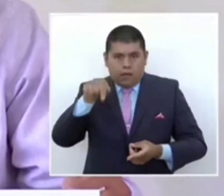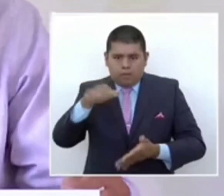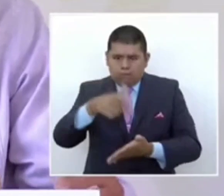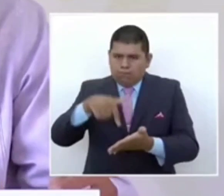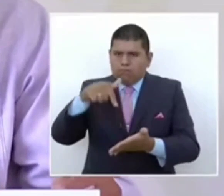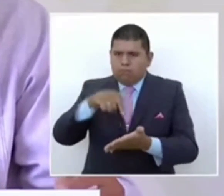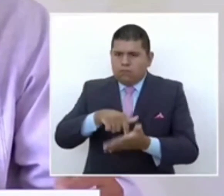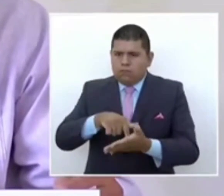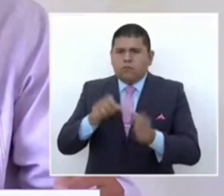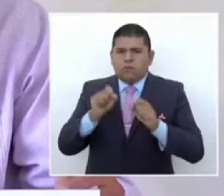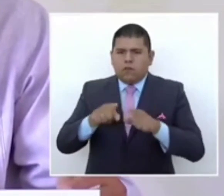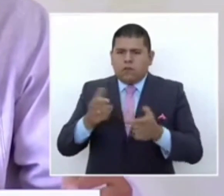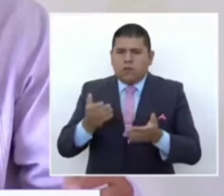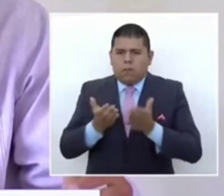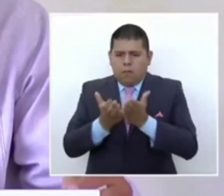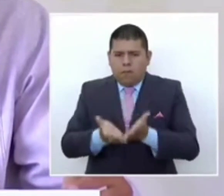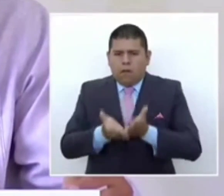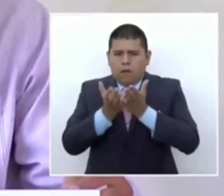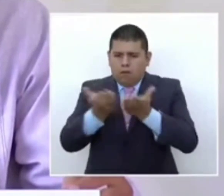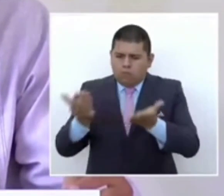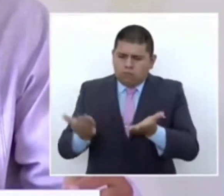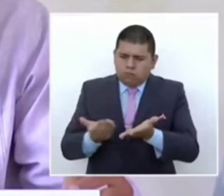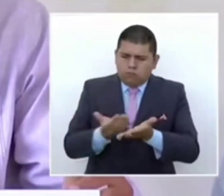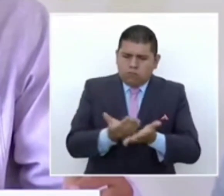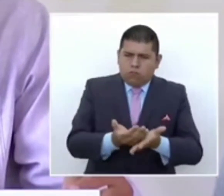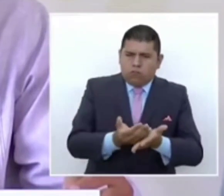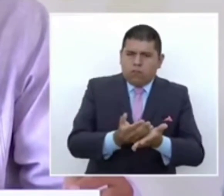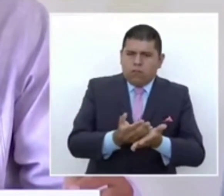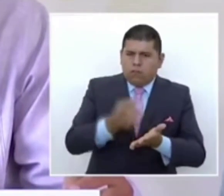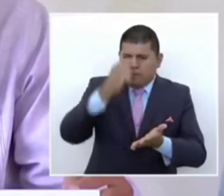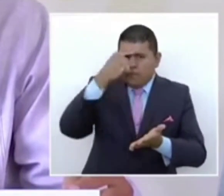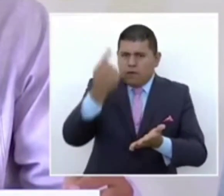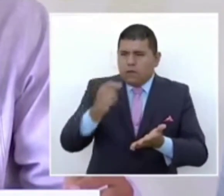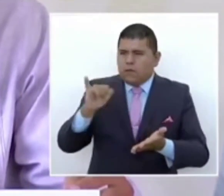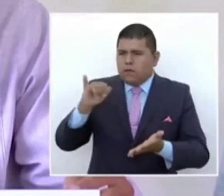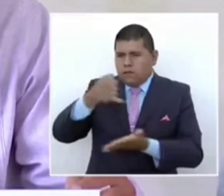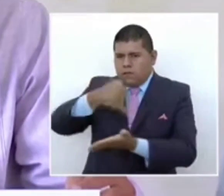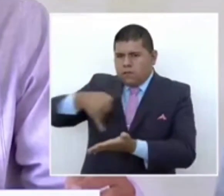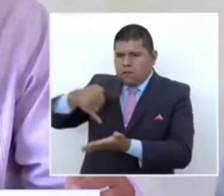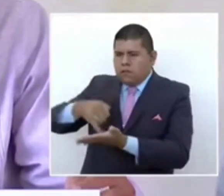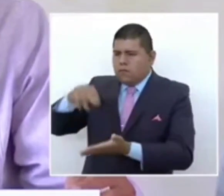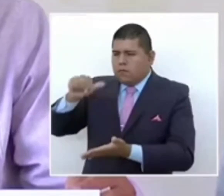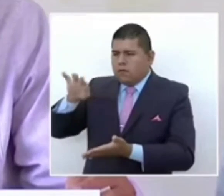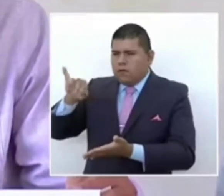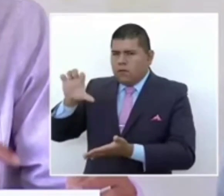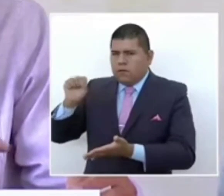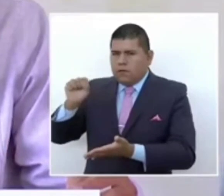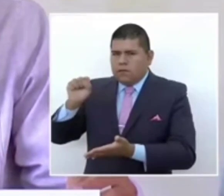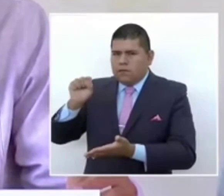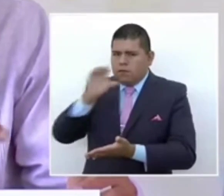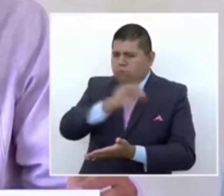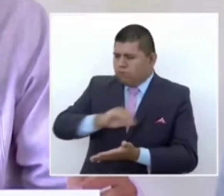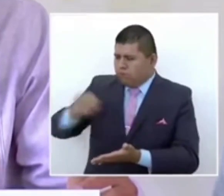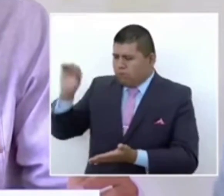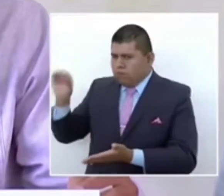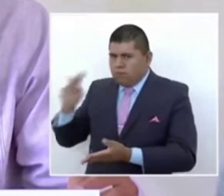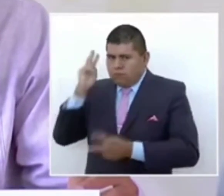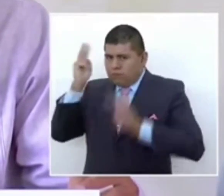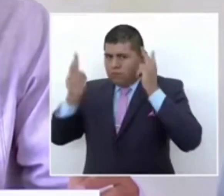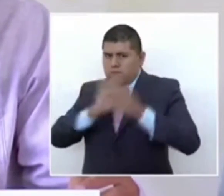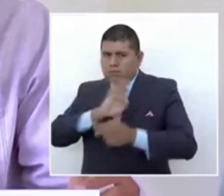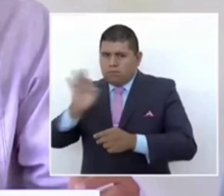un embarcadero para las Islas Marías por el plan que se tiene